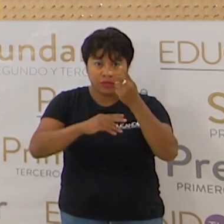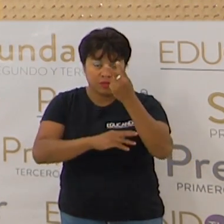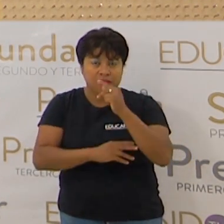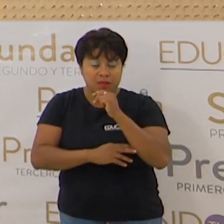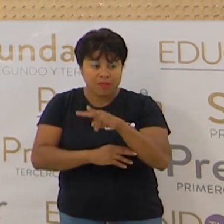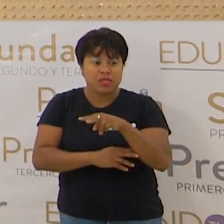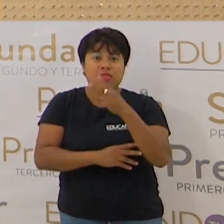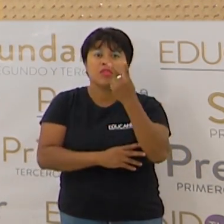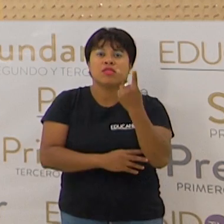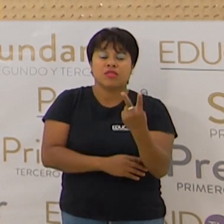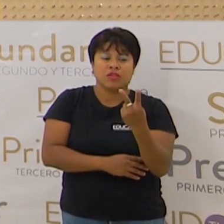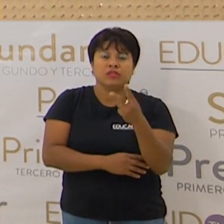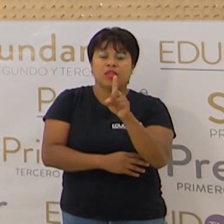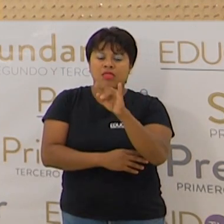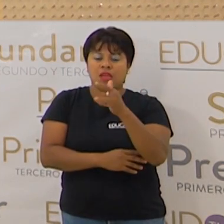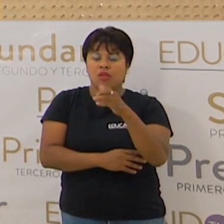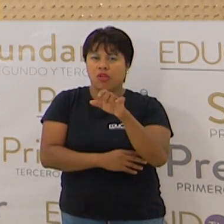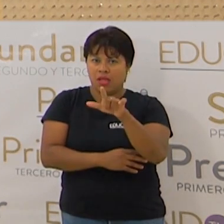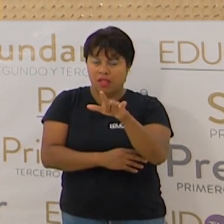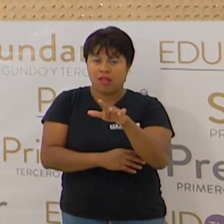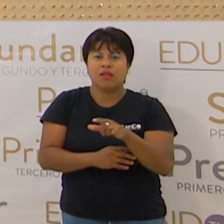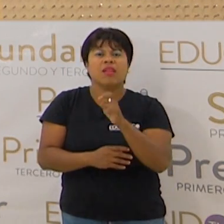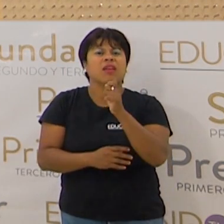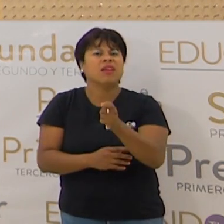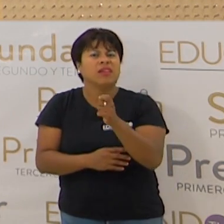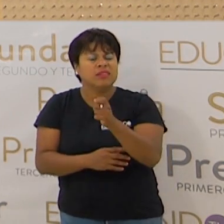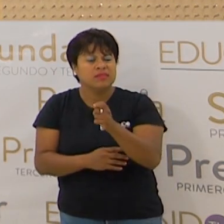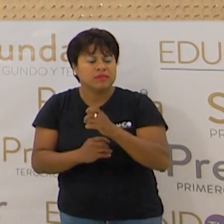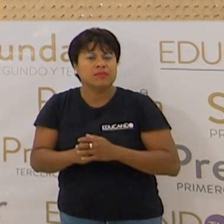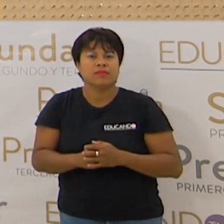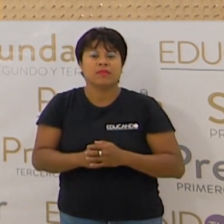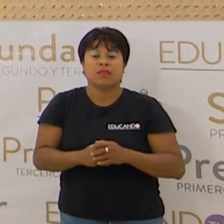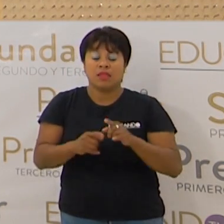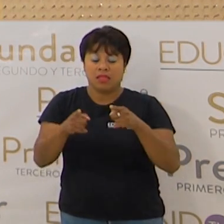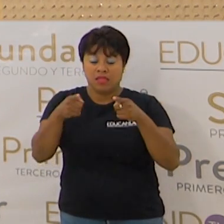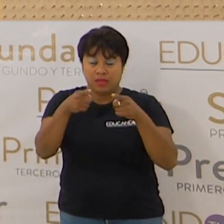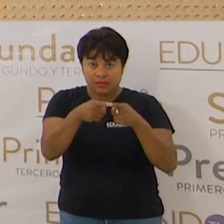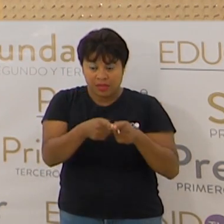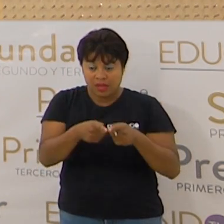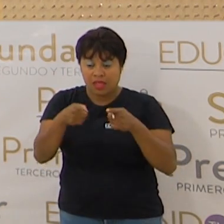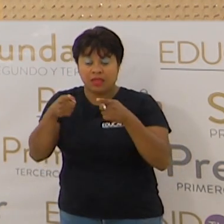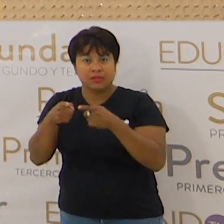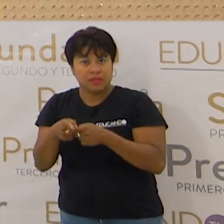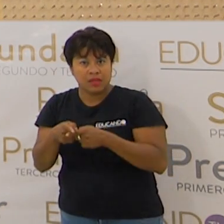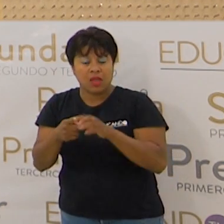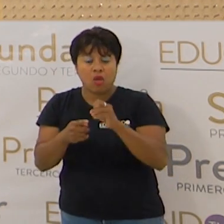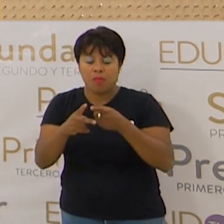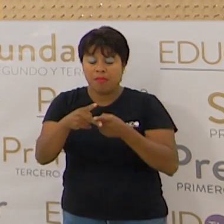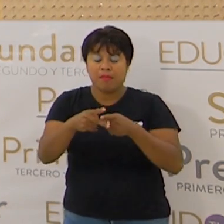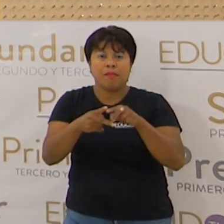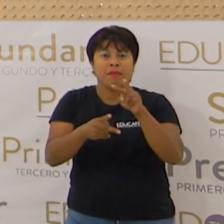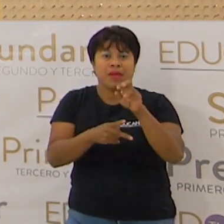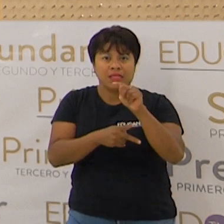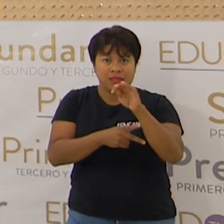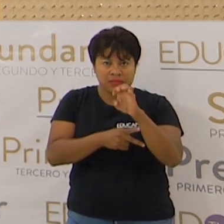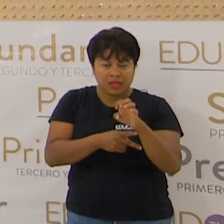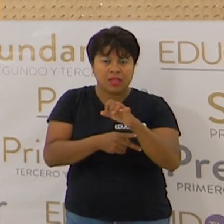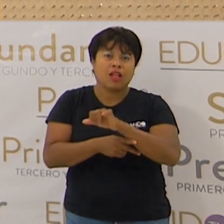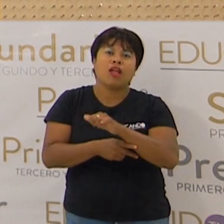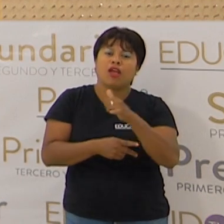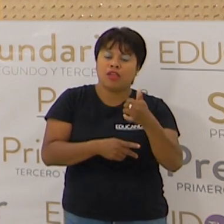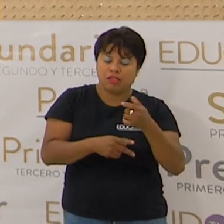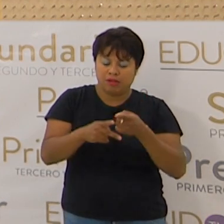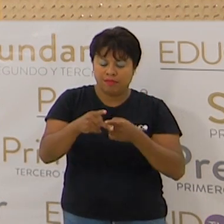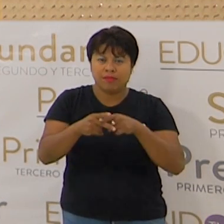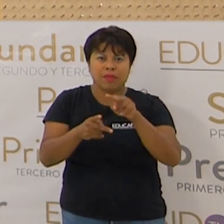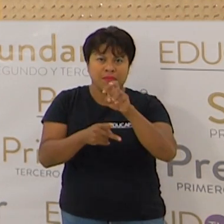también las dos diagonales, que serían de una esquina a otra esquina o de un vértice a